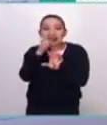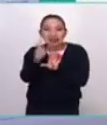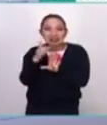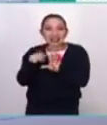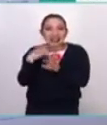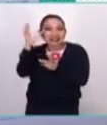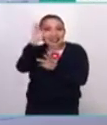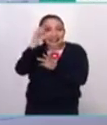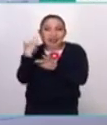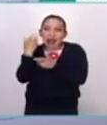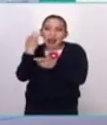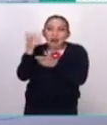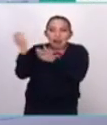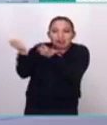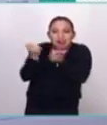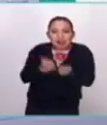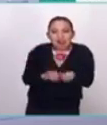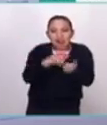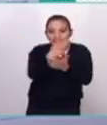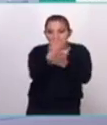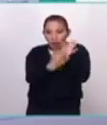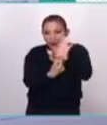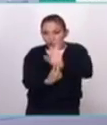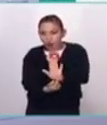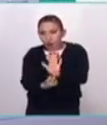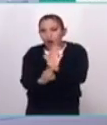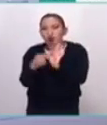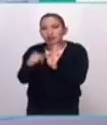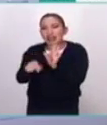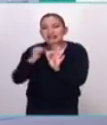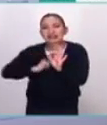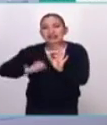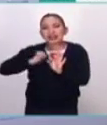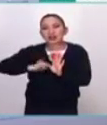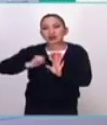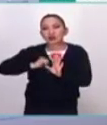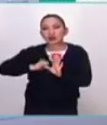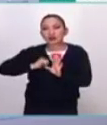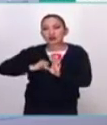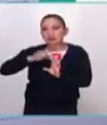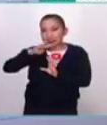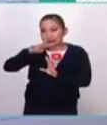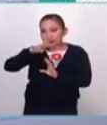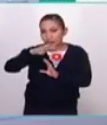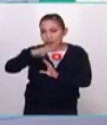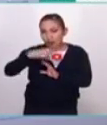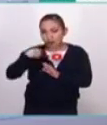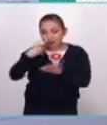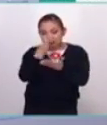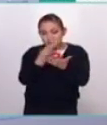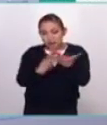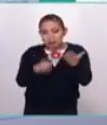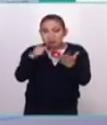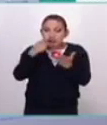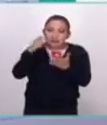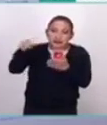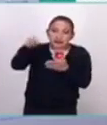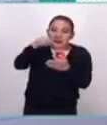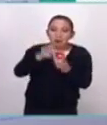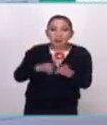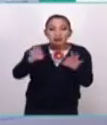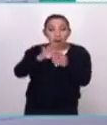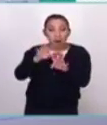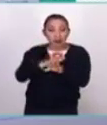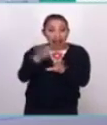de la ciencia, pues me traje estas ilustraciones del siglo XIX, que habla ya de la importancia, porque en